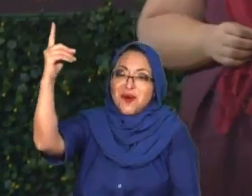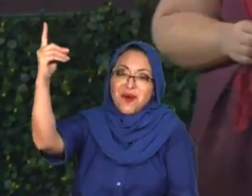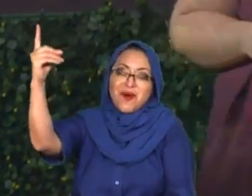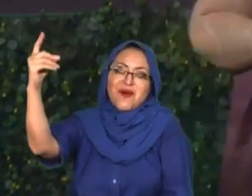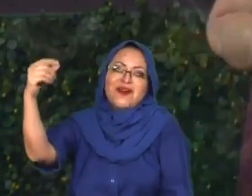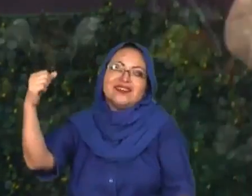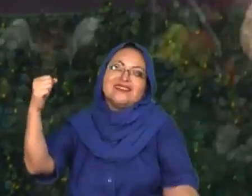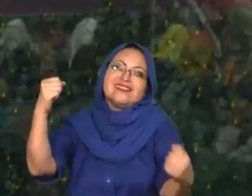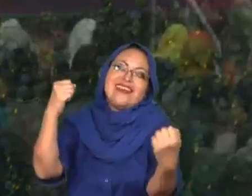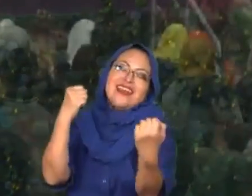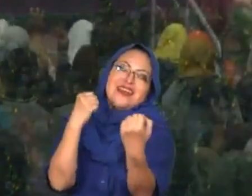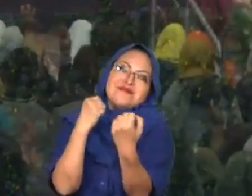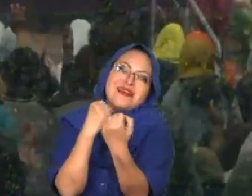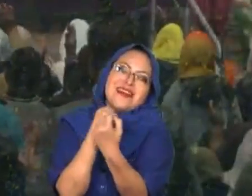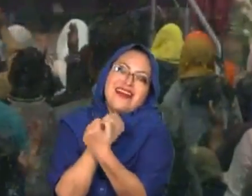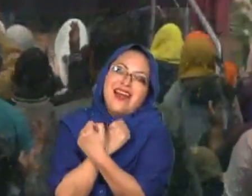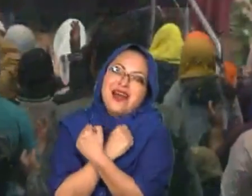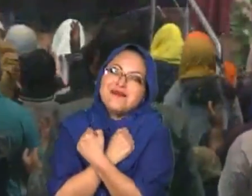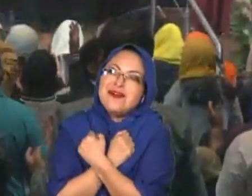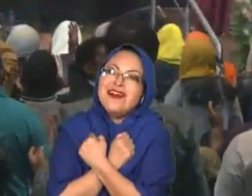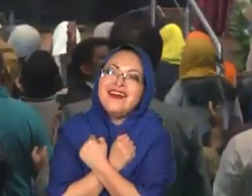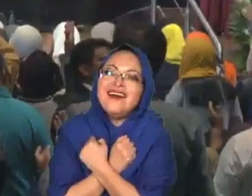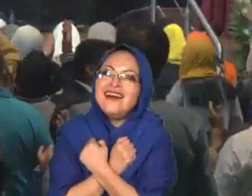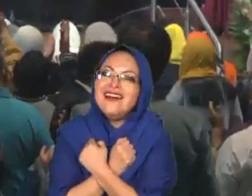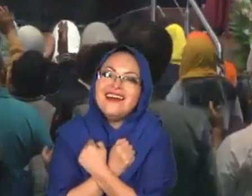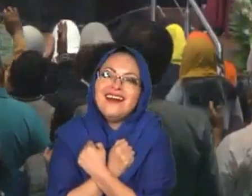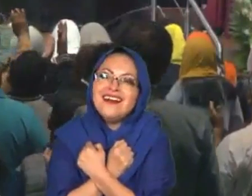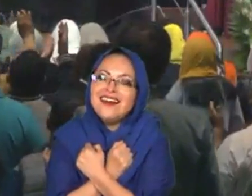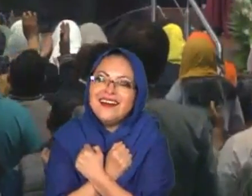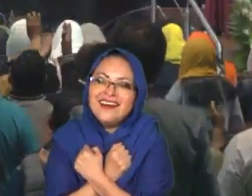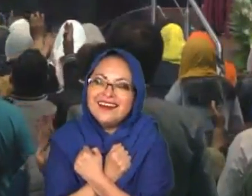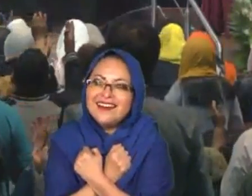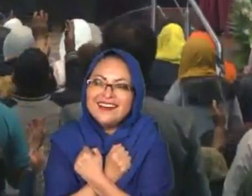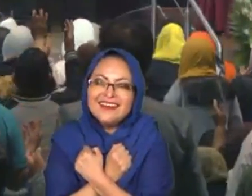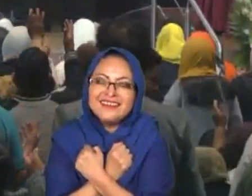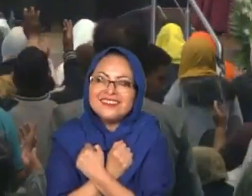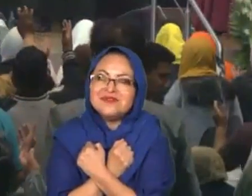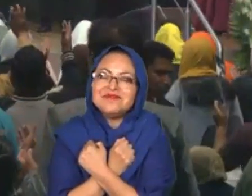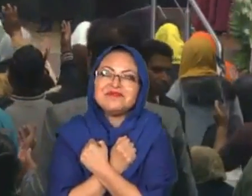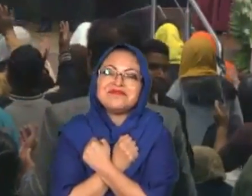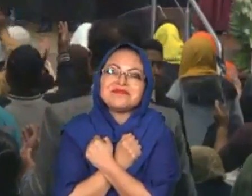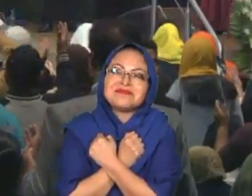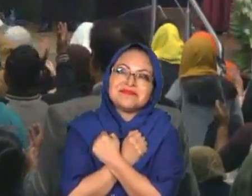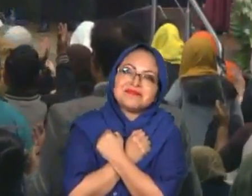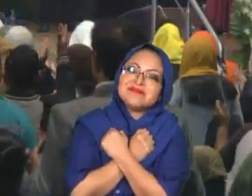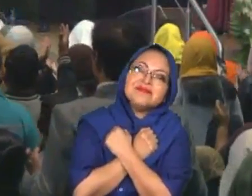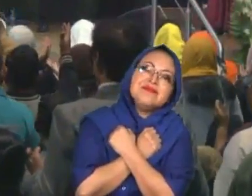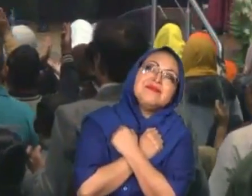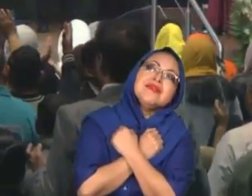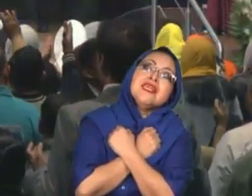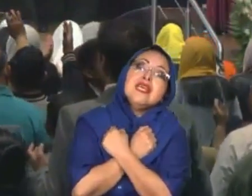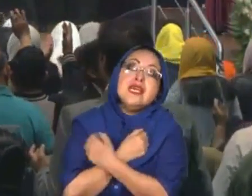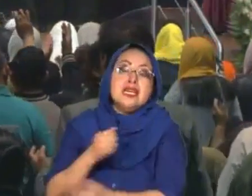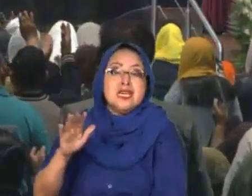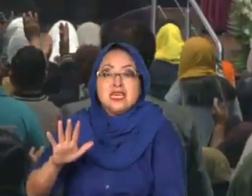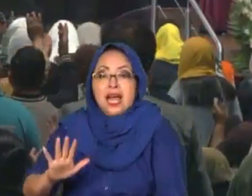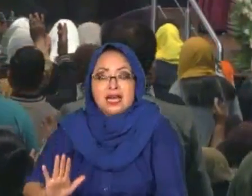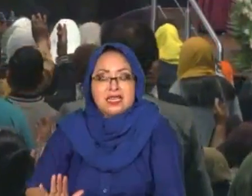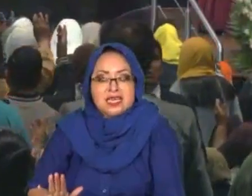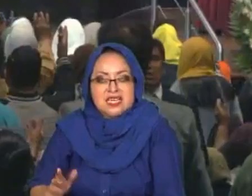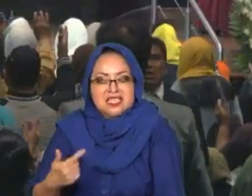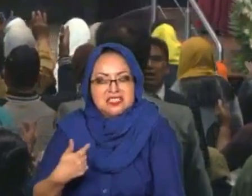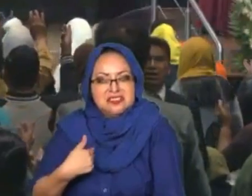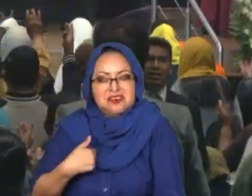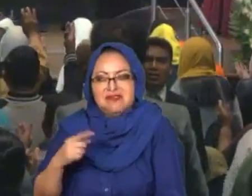al Dios que me ama. Sé dónde estuviera hoy y